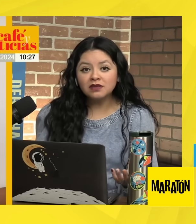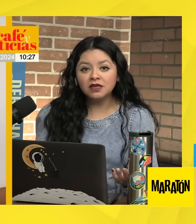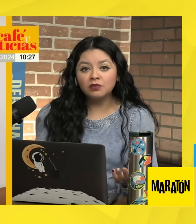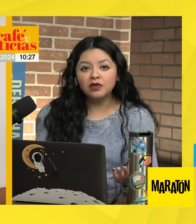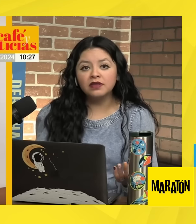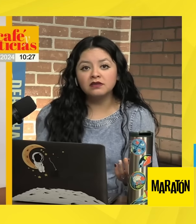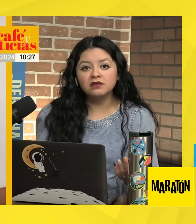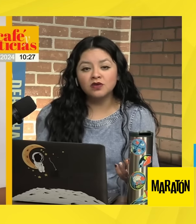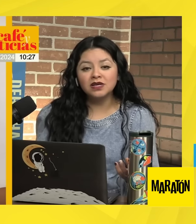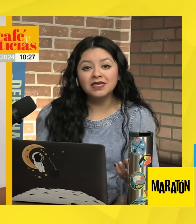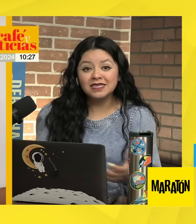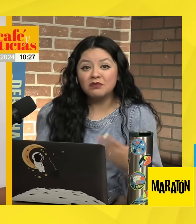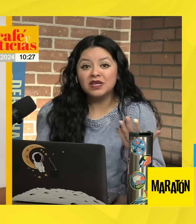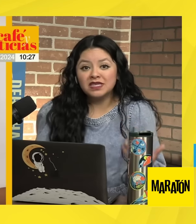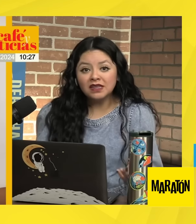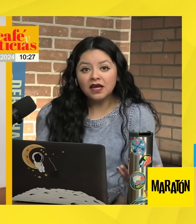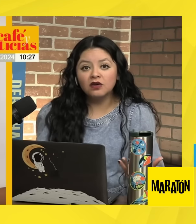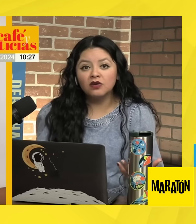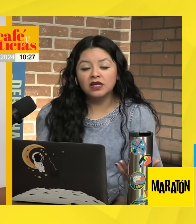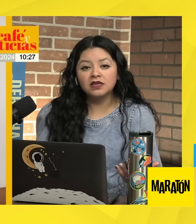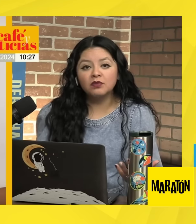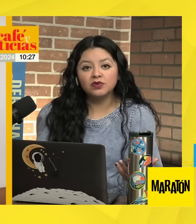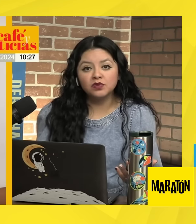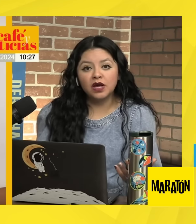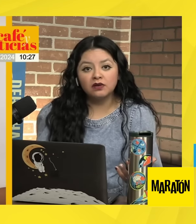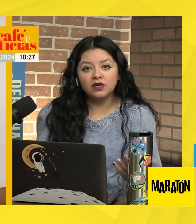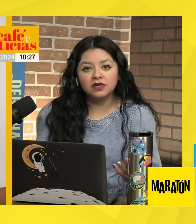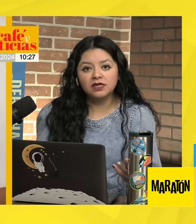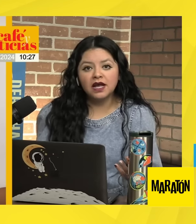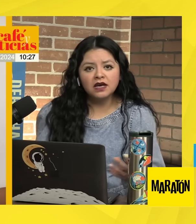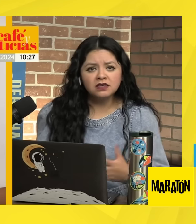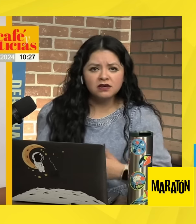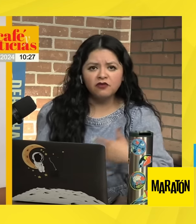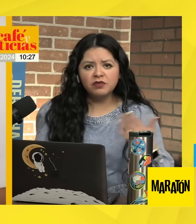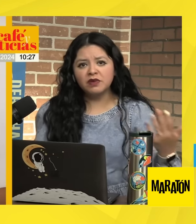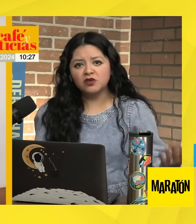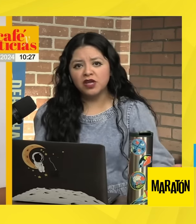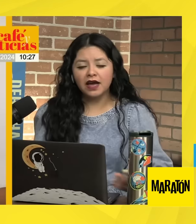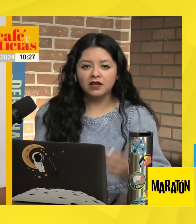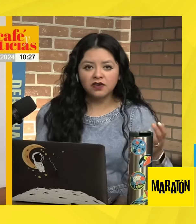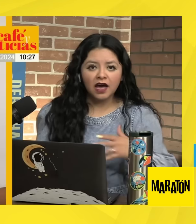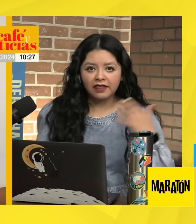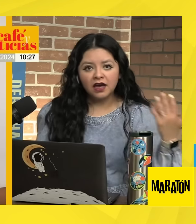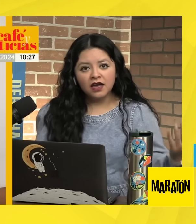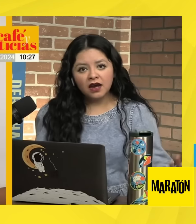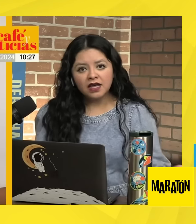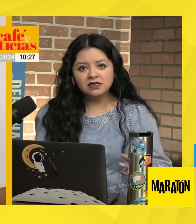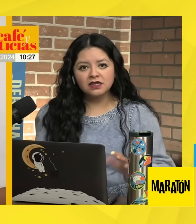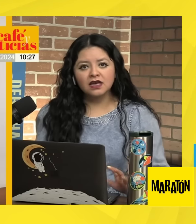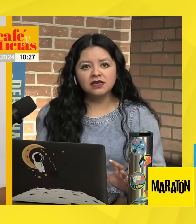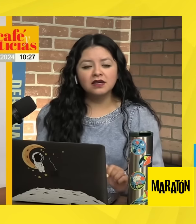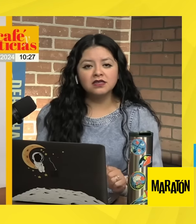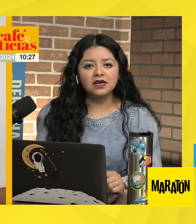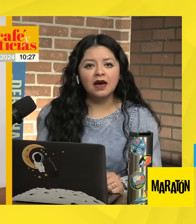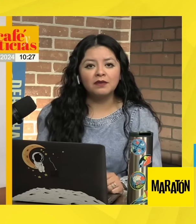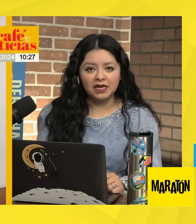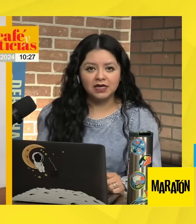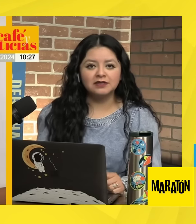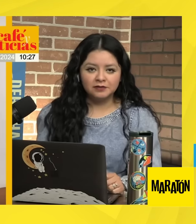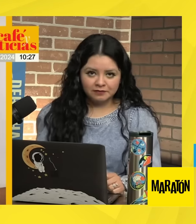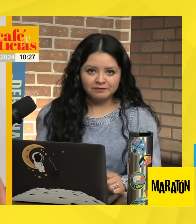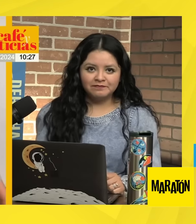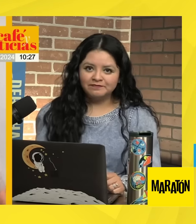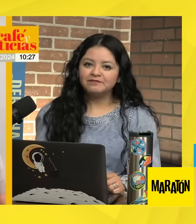Tom toman este tipo de decisiones y se presentan con esta postura no de decir Ah sí fue mi mayoría calificada Gracias Casi casi a